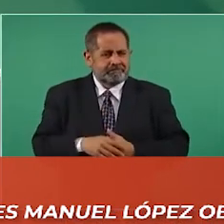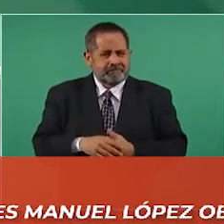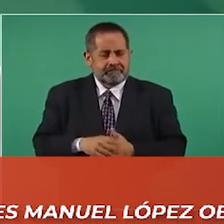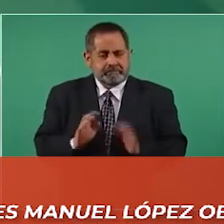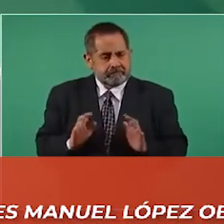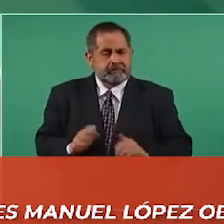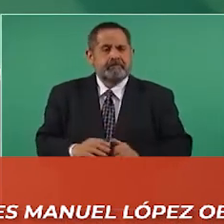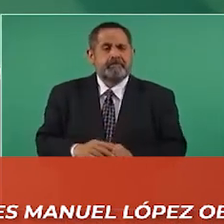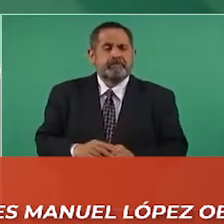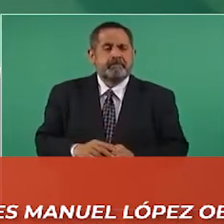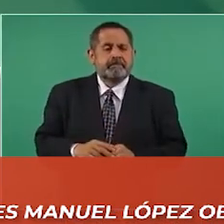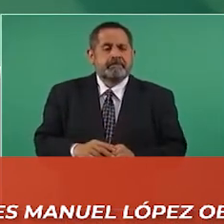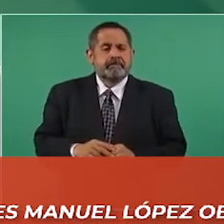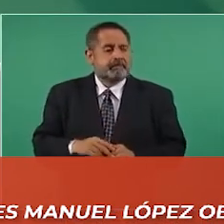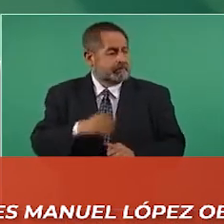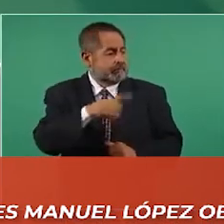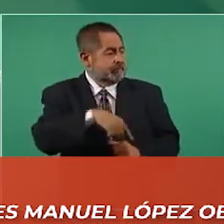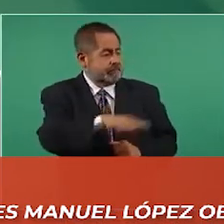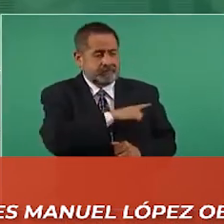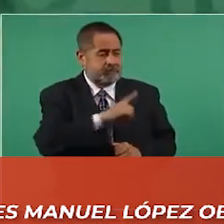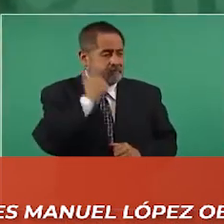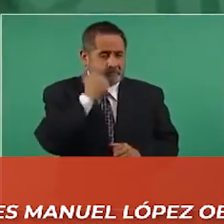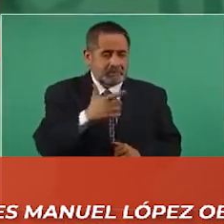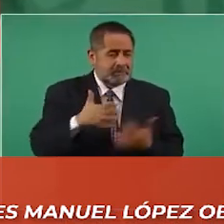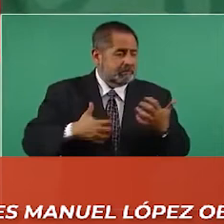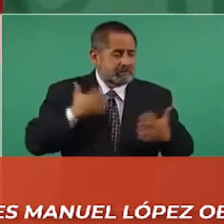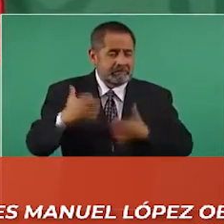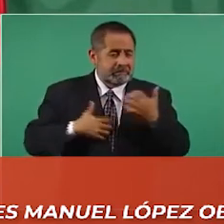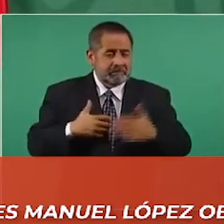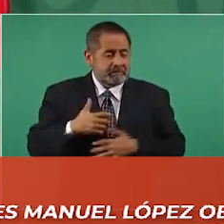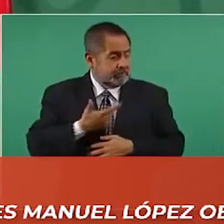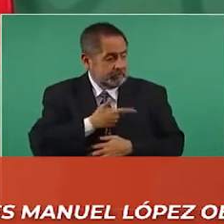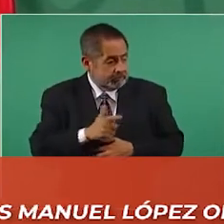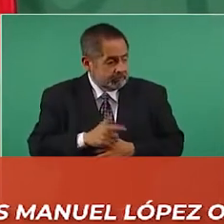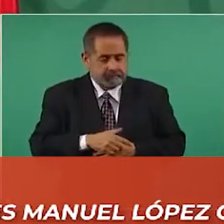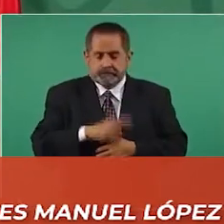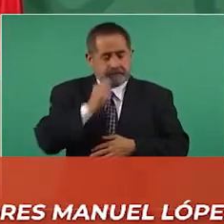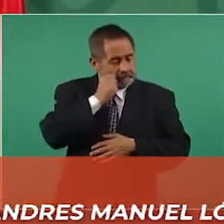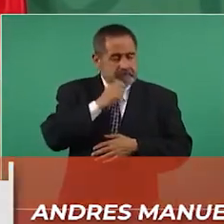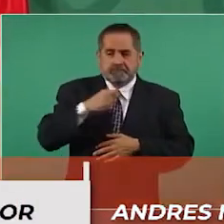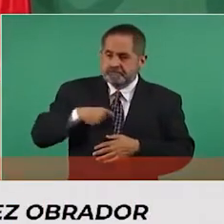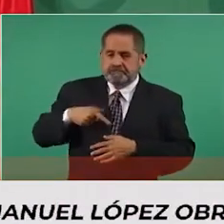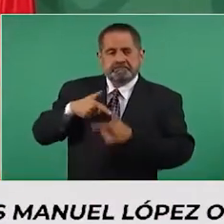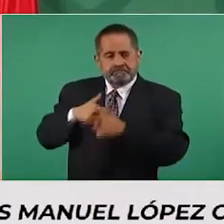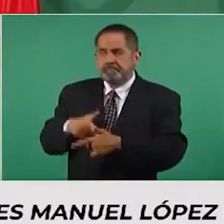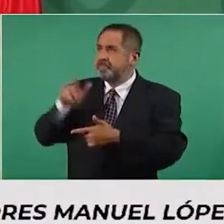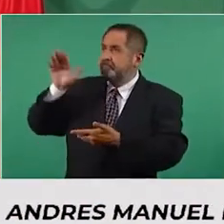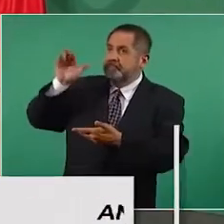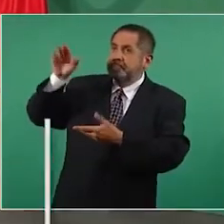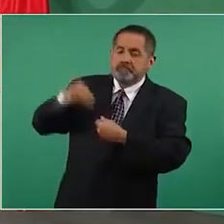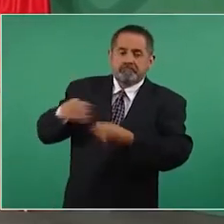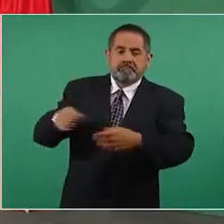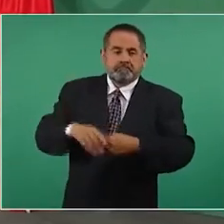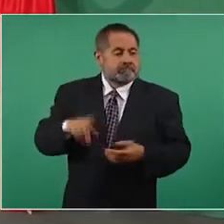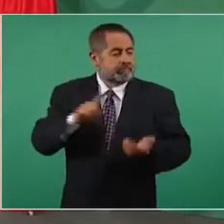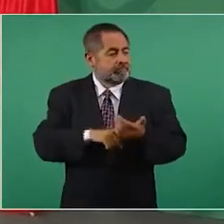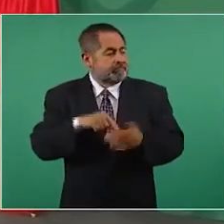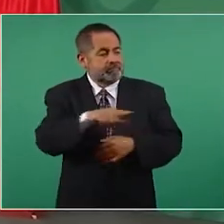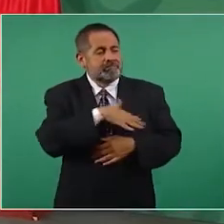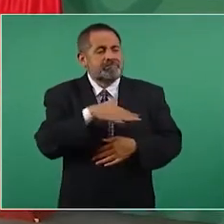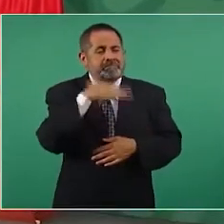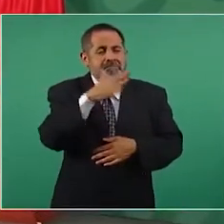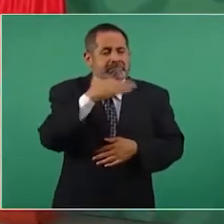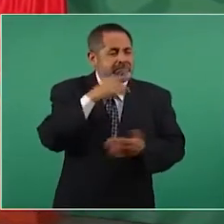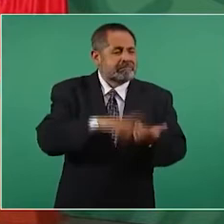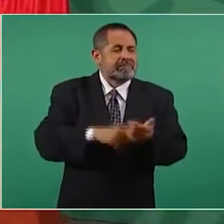aunque no les guste a los empresarios corruptos,